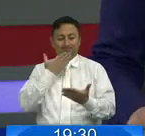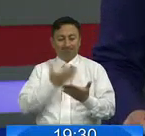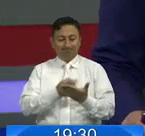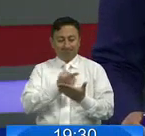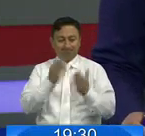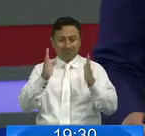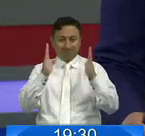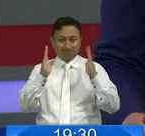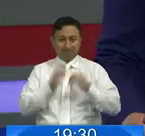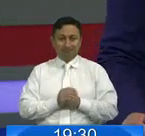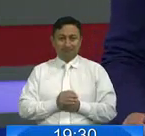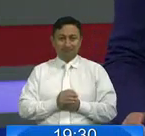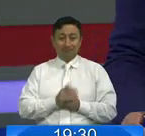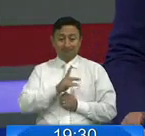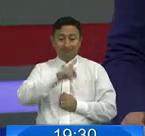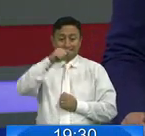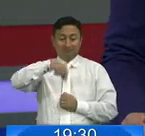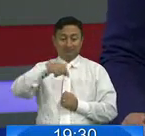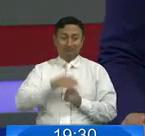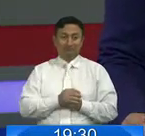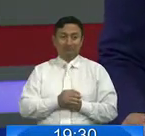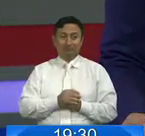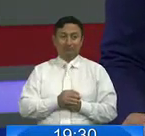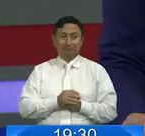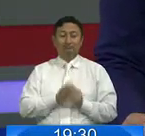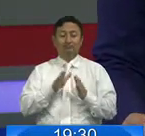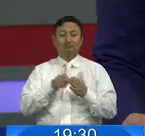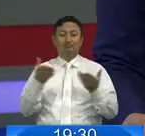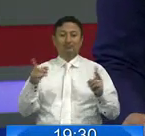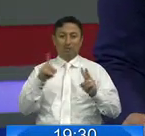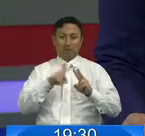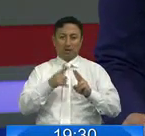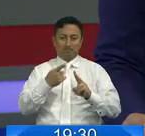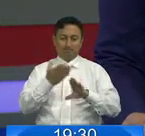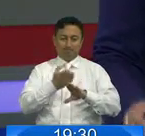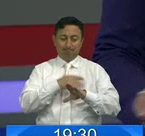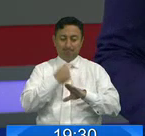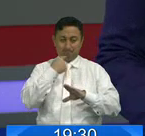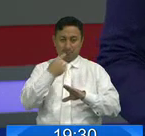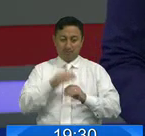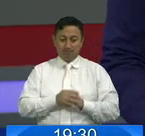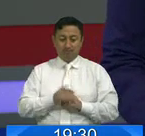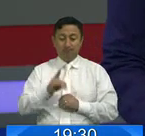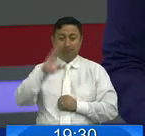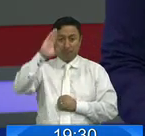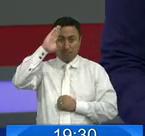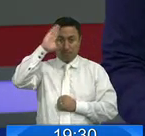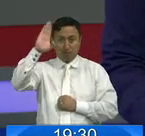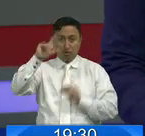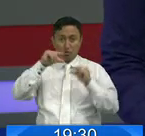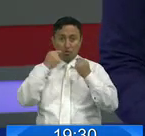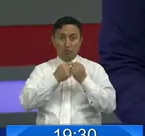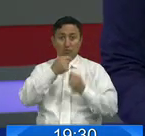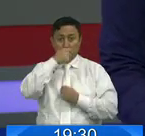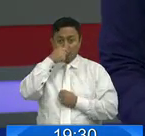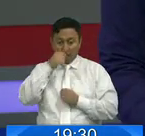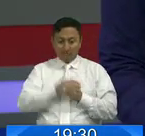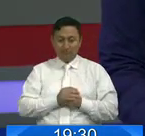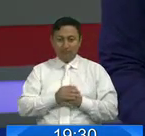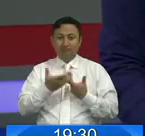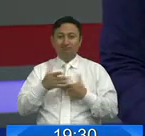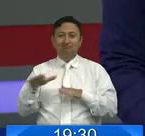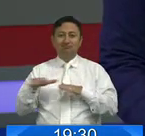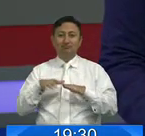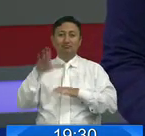Gracias, amigos televidentes, por seguir en sintonía del Comercio TV. Como lo anunciamos, agentes de la Unidad de Inteligencia Antinarcóticos, con